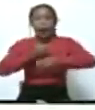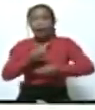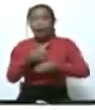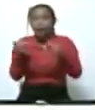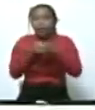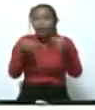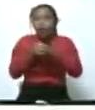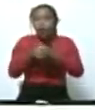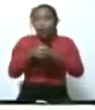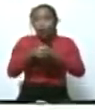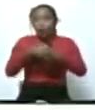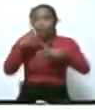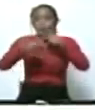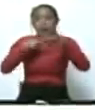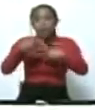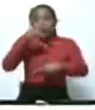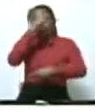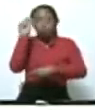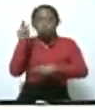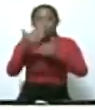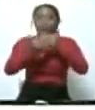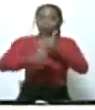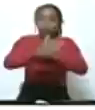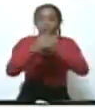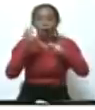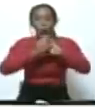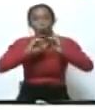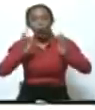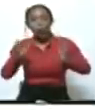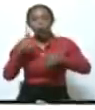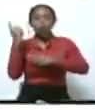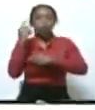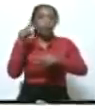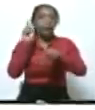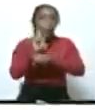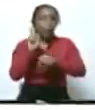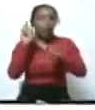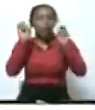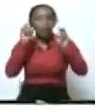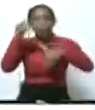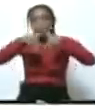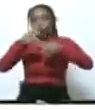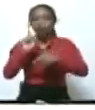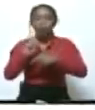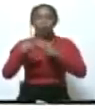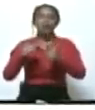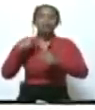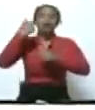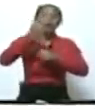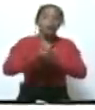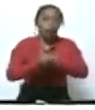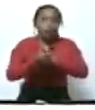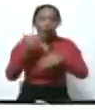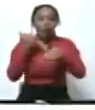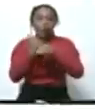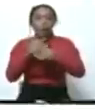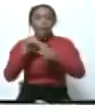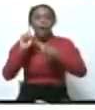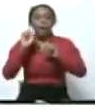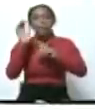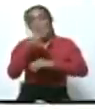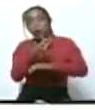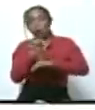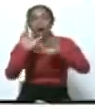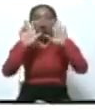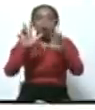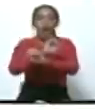vaya más allá de la organización netamente electoral. Así, para mañana, a partir de las 8 de la